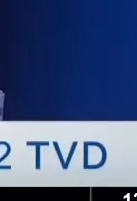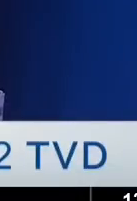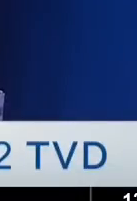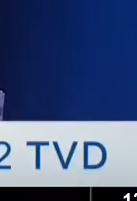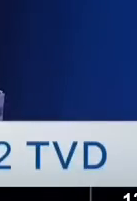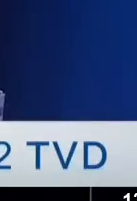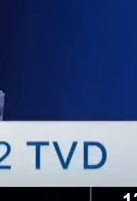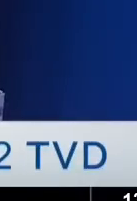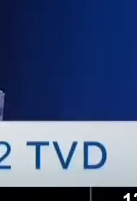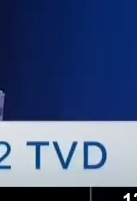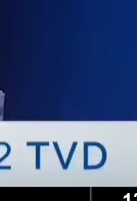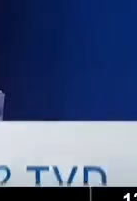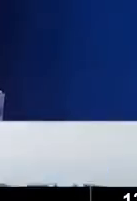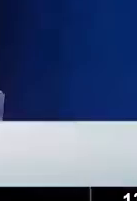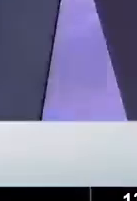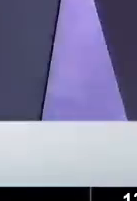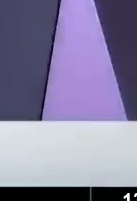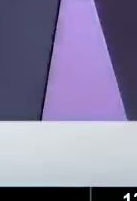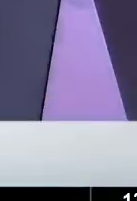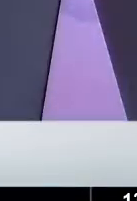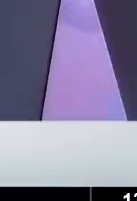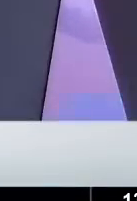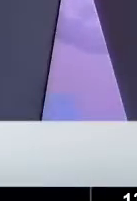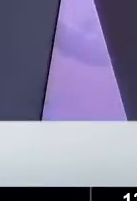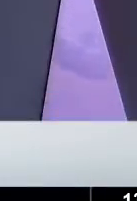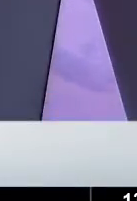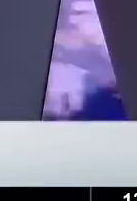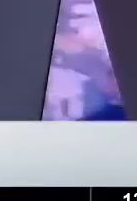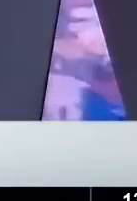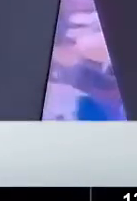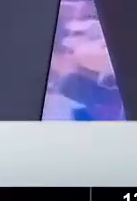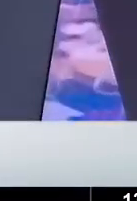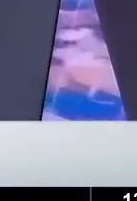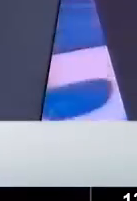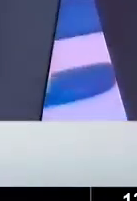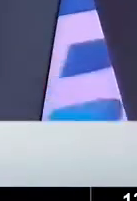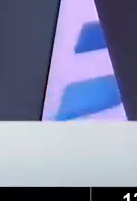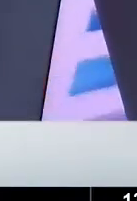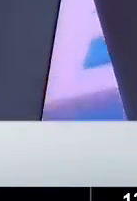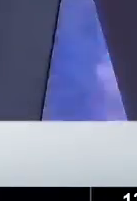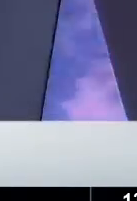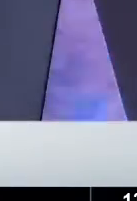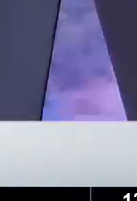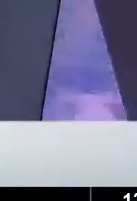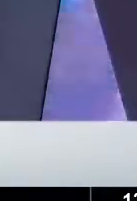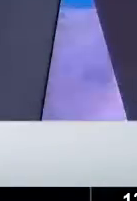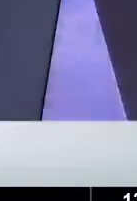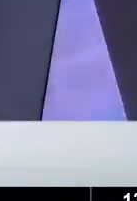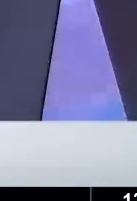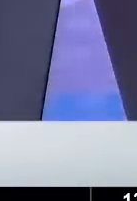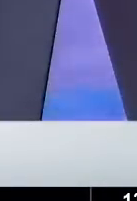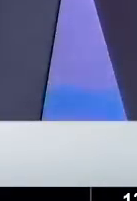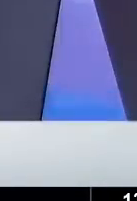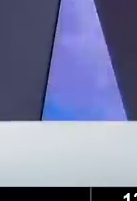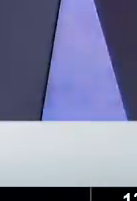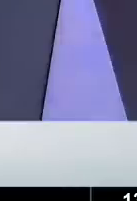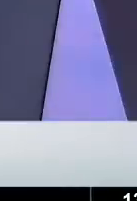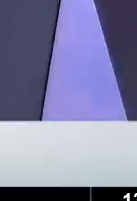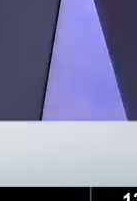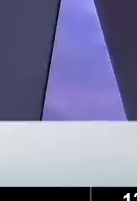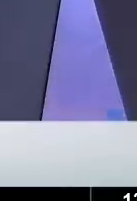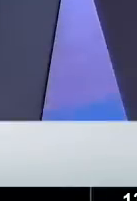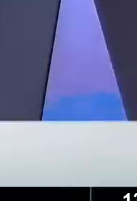la comuna de Lo Espejo. Y esto en medio del anuncio que hizo el presidente Gabriel Boric de eliminar este tipo de estructuras en los